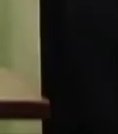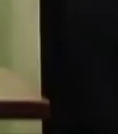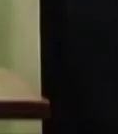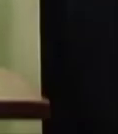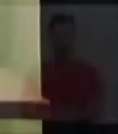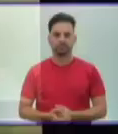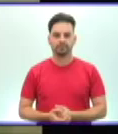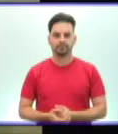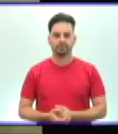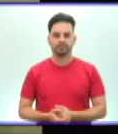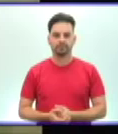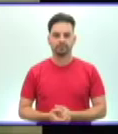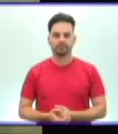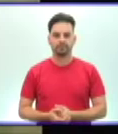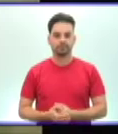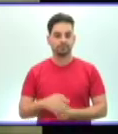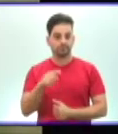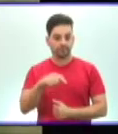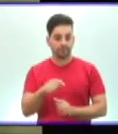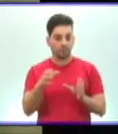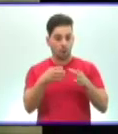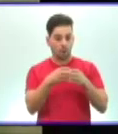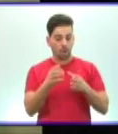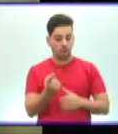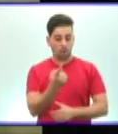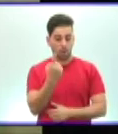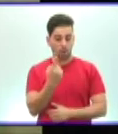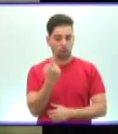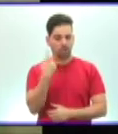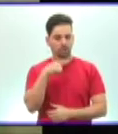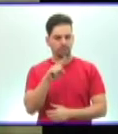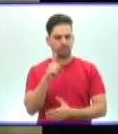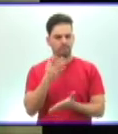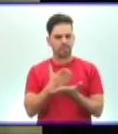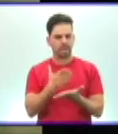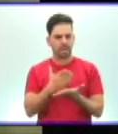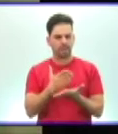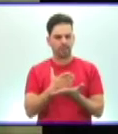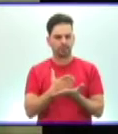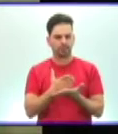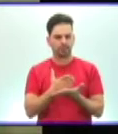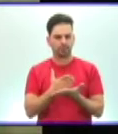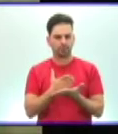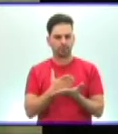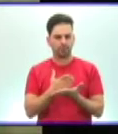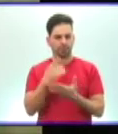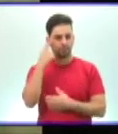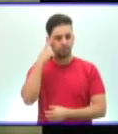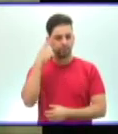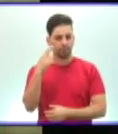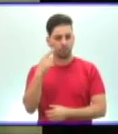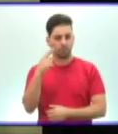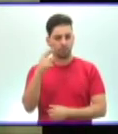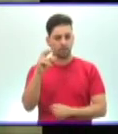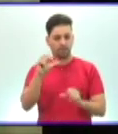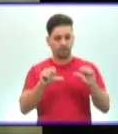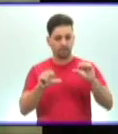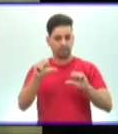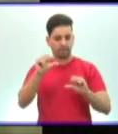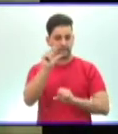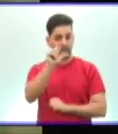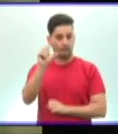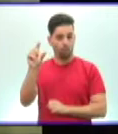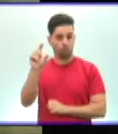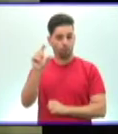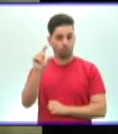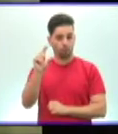En la unidad número 1 también trabajamos por primera vez en el laboratorio escolar de la secundaria básica. Y